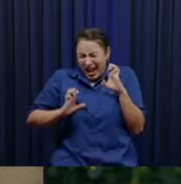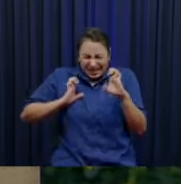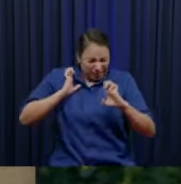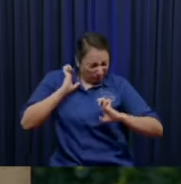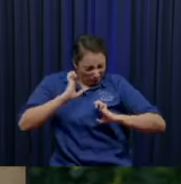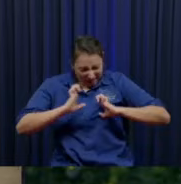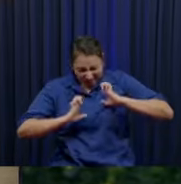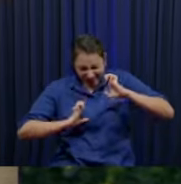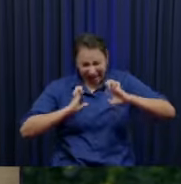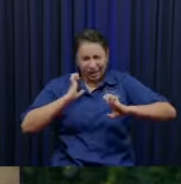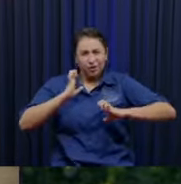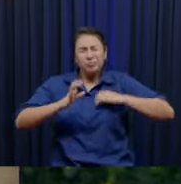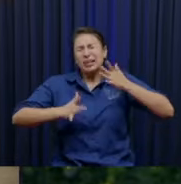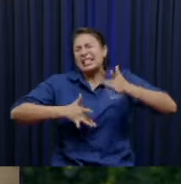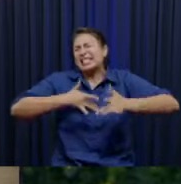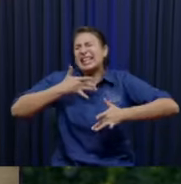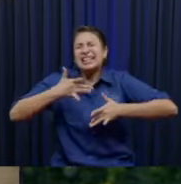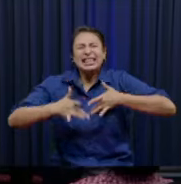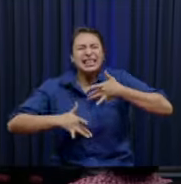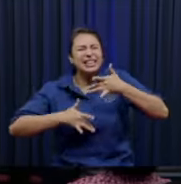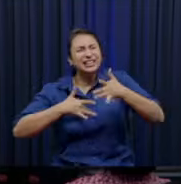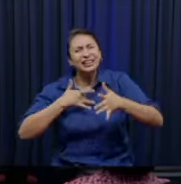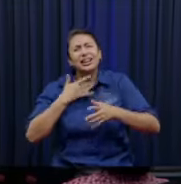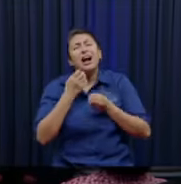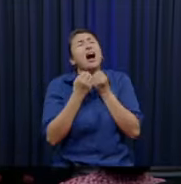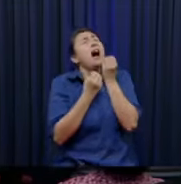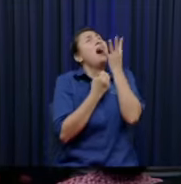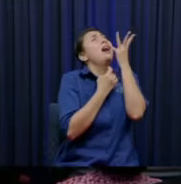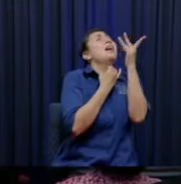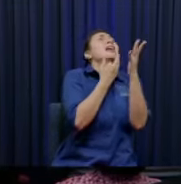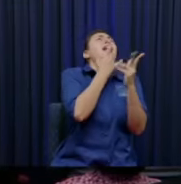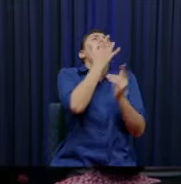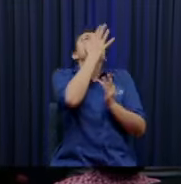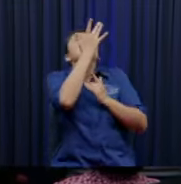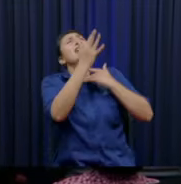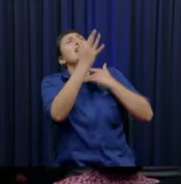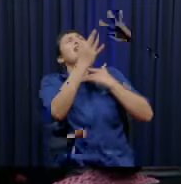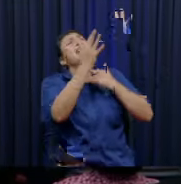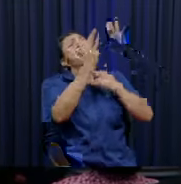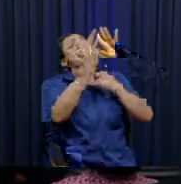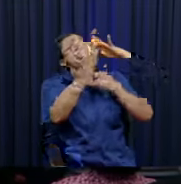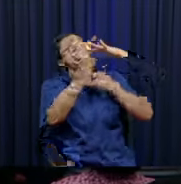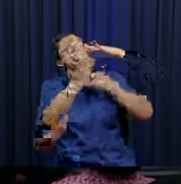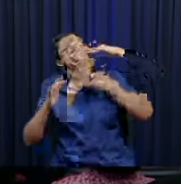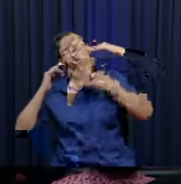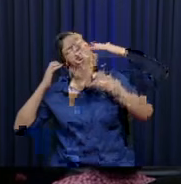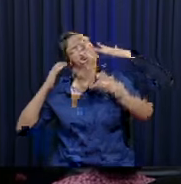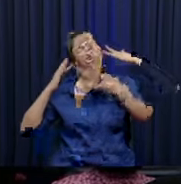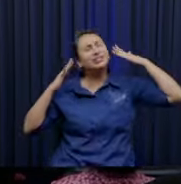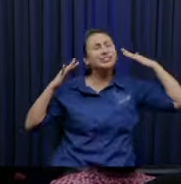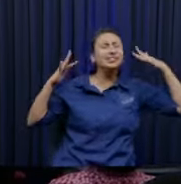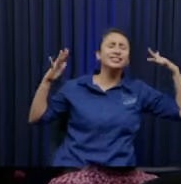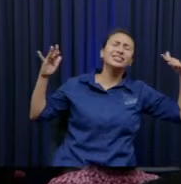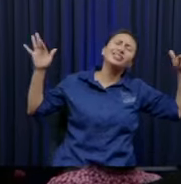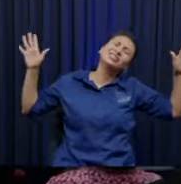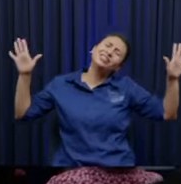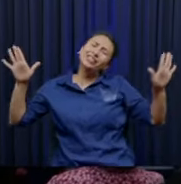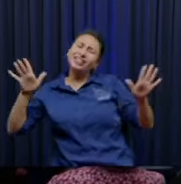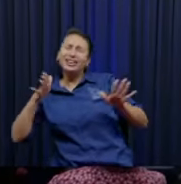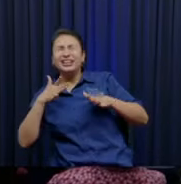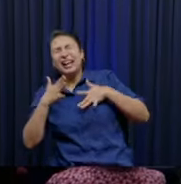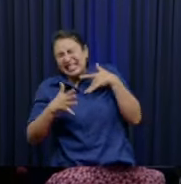canción? ¿Con música? ¿O solo la letra? ¿Y la llevaste?